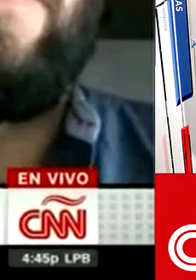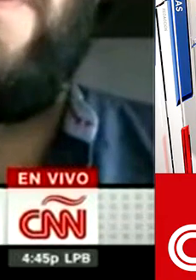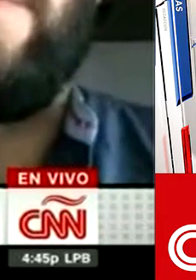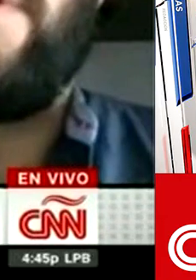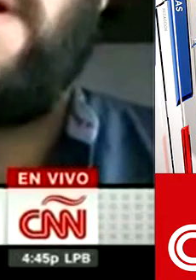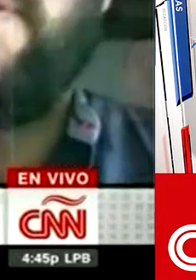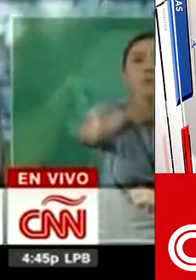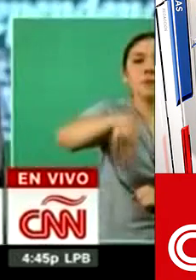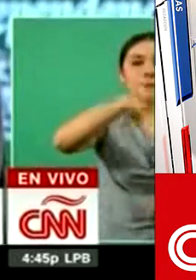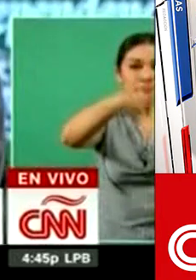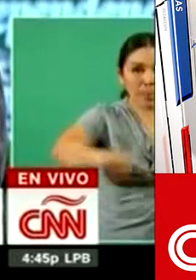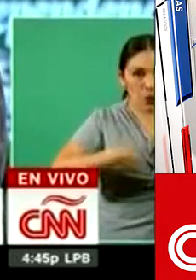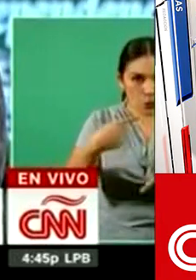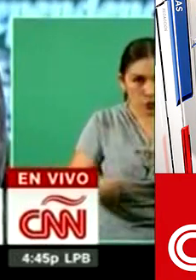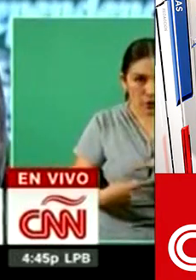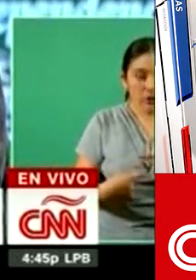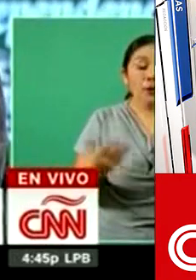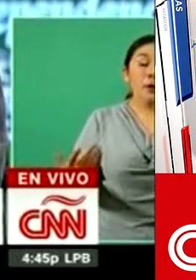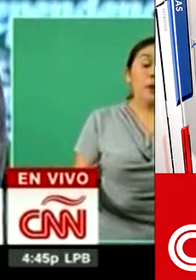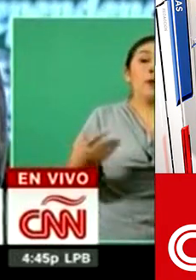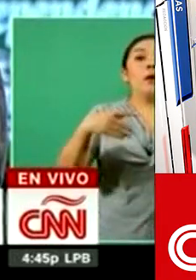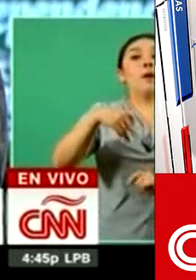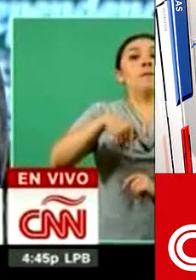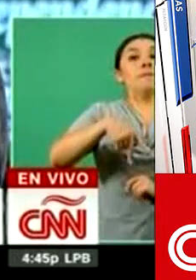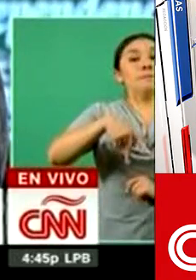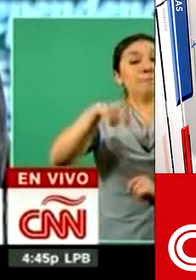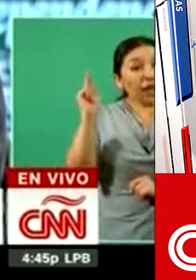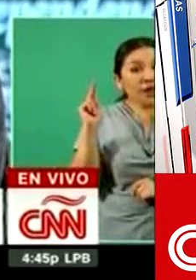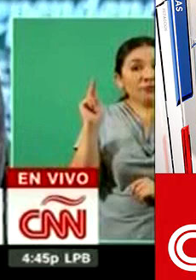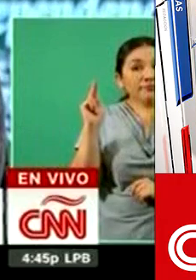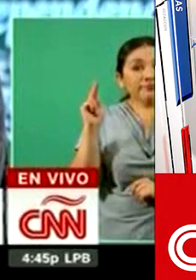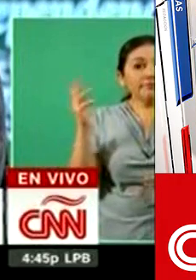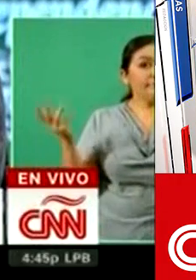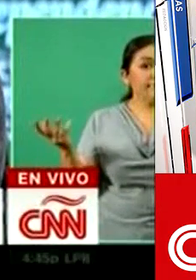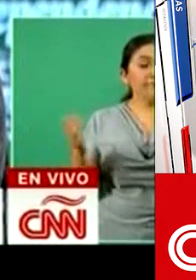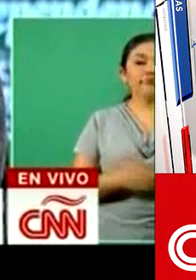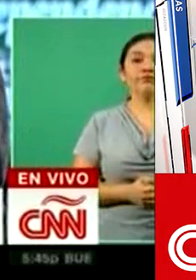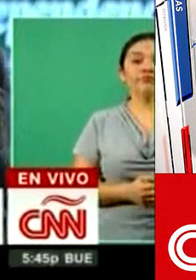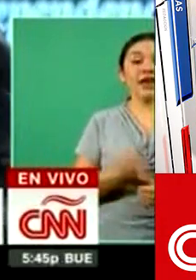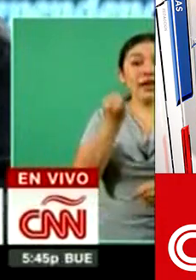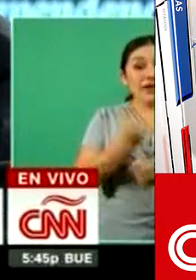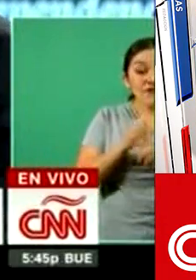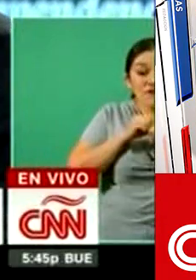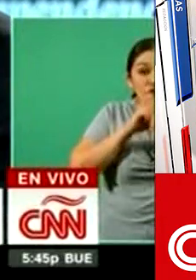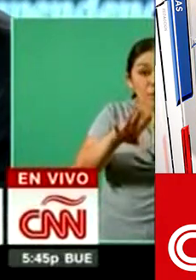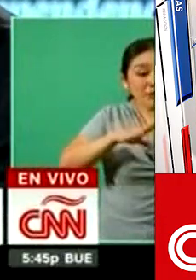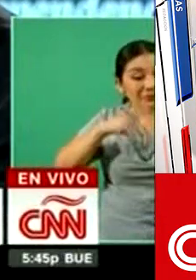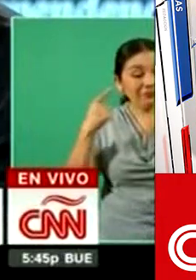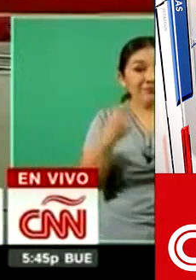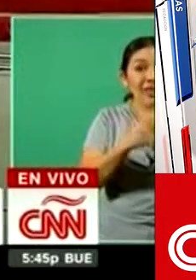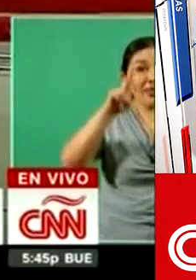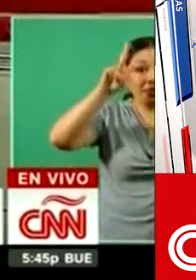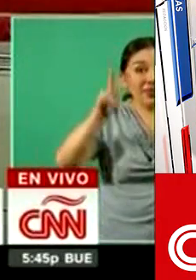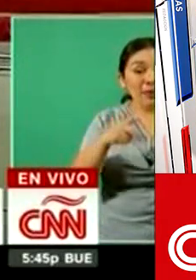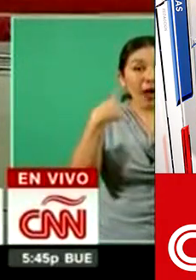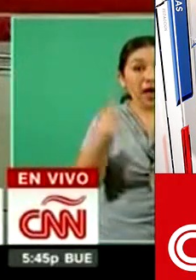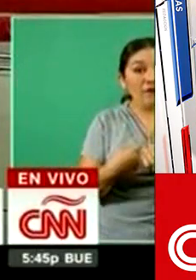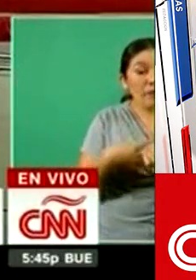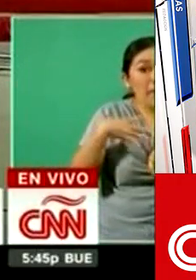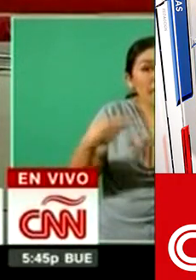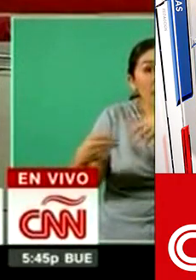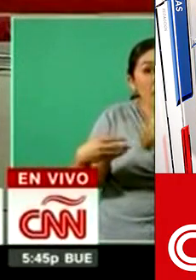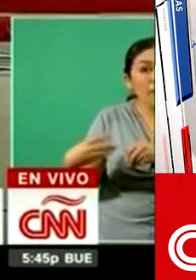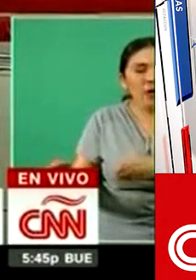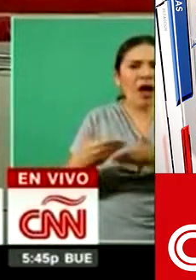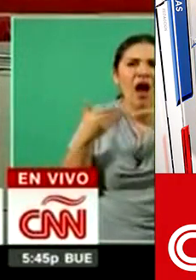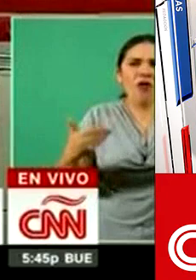Así es, y uno de los problemas que hay bueno, ahorita en México veníamos a un descenso de la